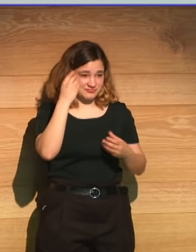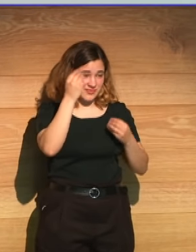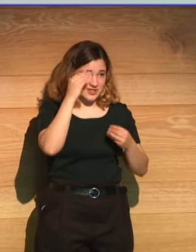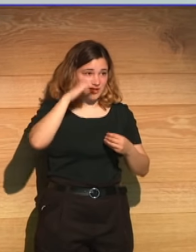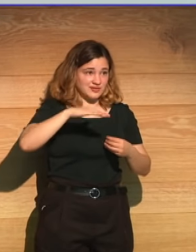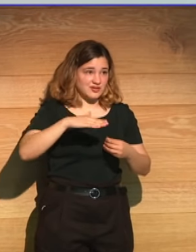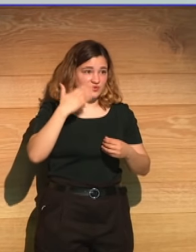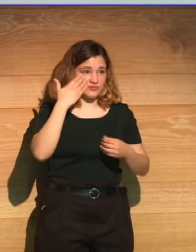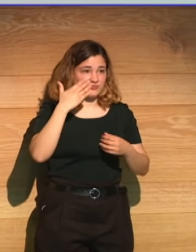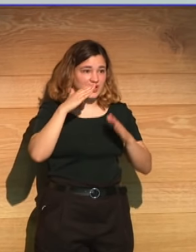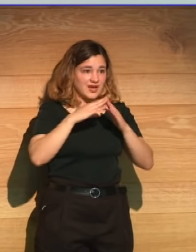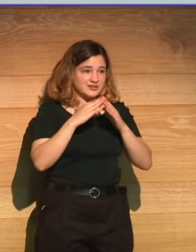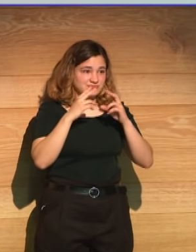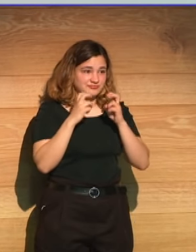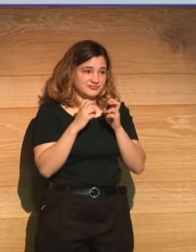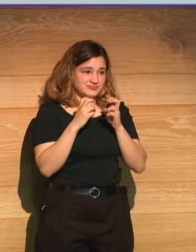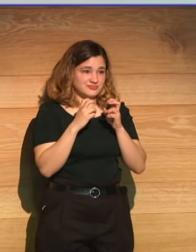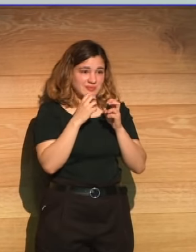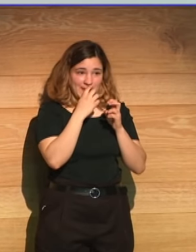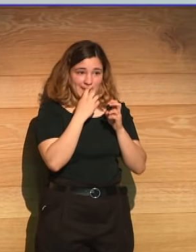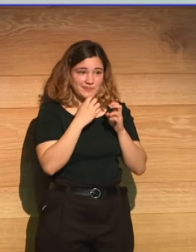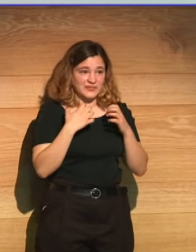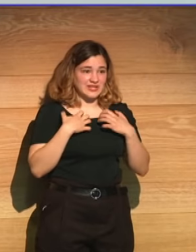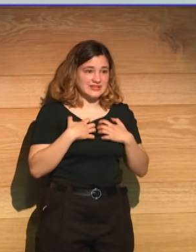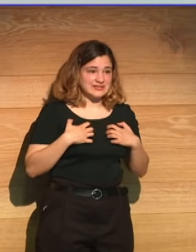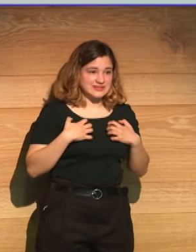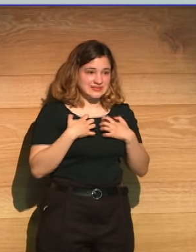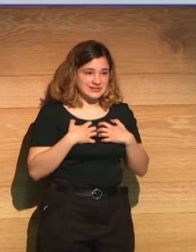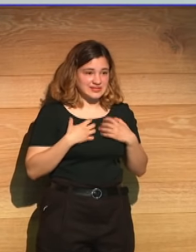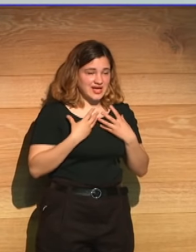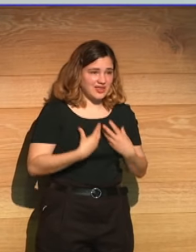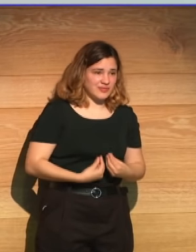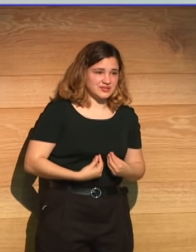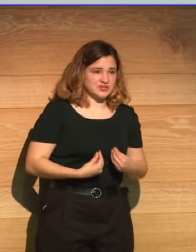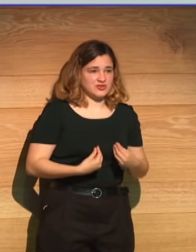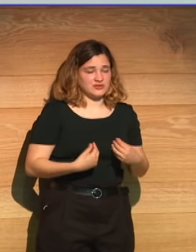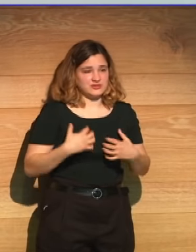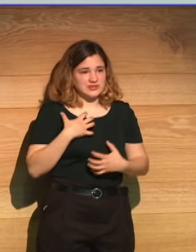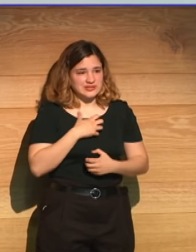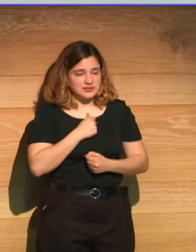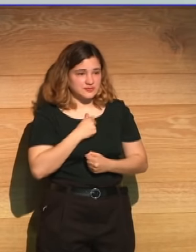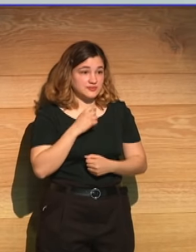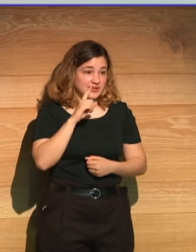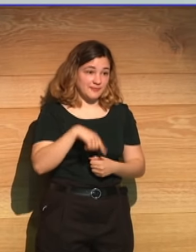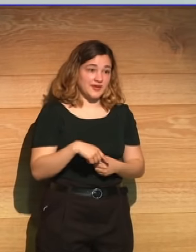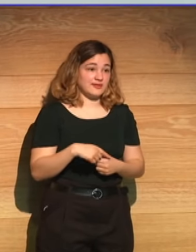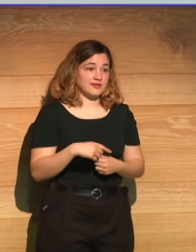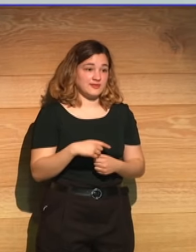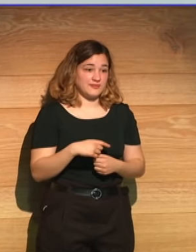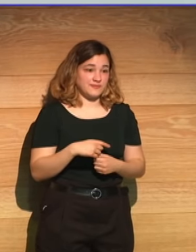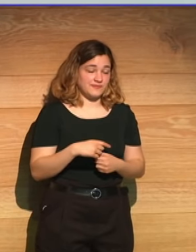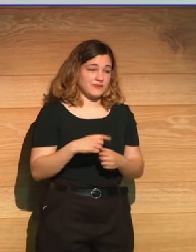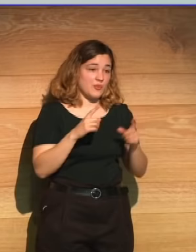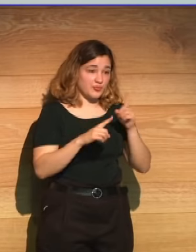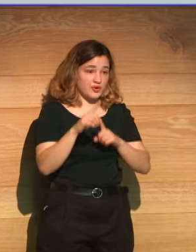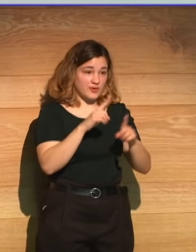casa están sufriendo un incremento de la ansiedad, de la depresión, de la angustia, y también de la exposición a